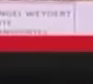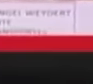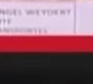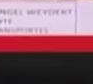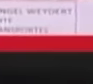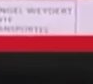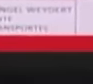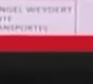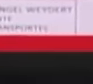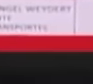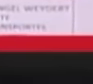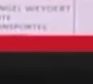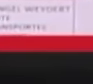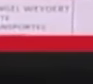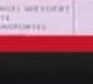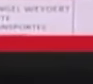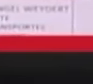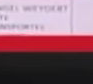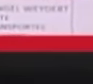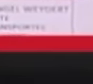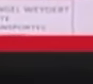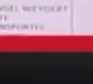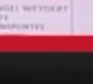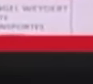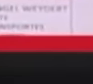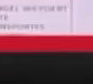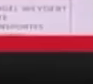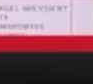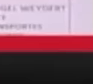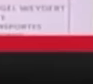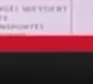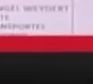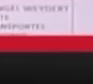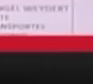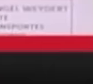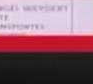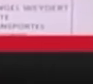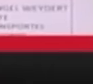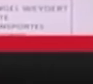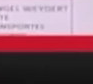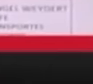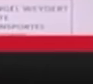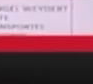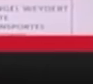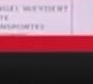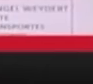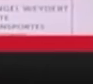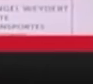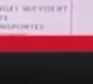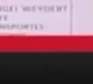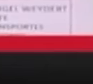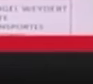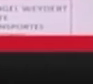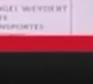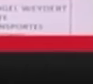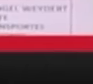se están incorporando mucho más áreas verdes que lo que tenía anteriormente y eso está cuantificado. En